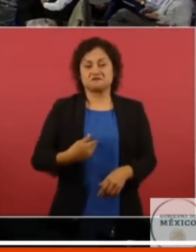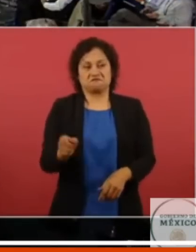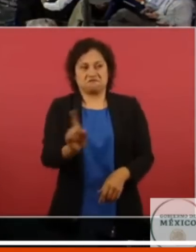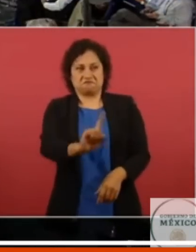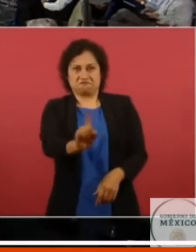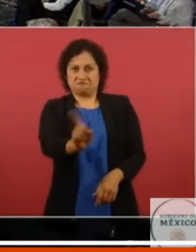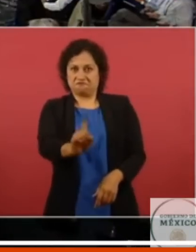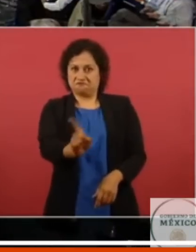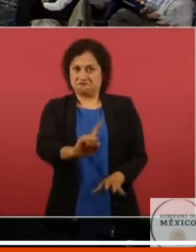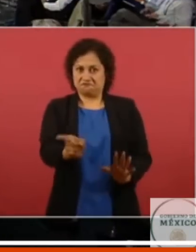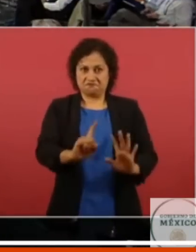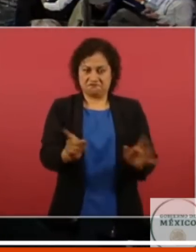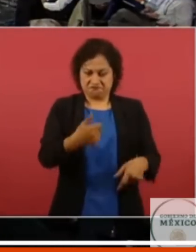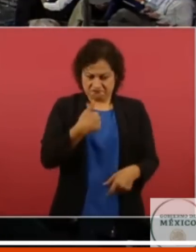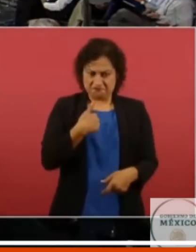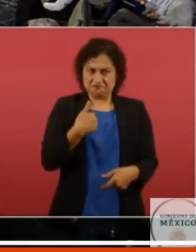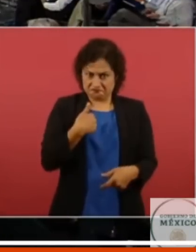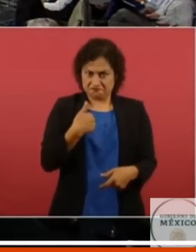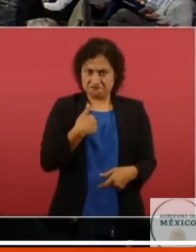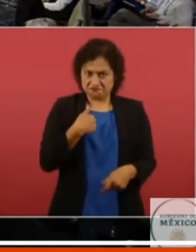Claro que cargué los dados